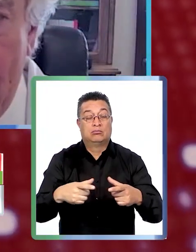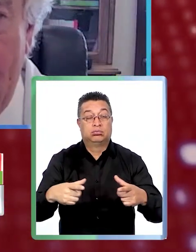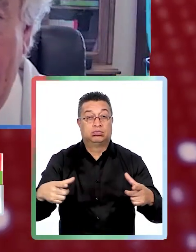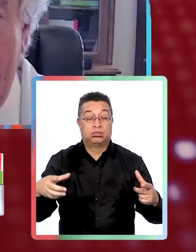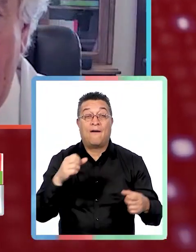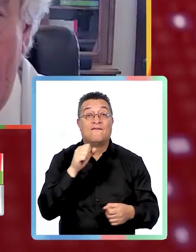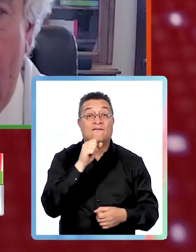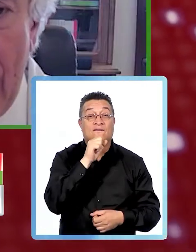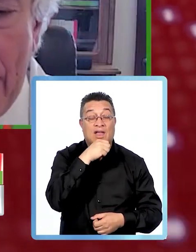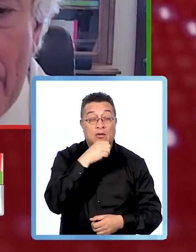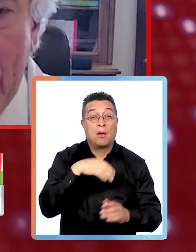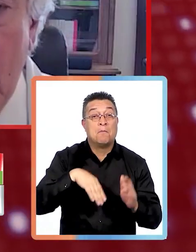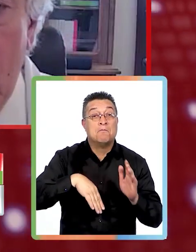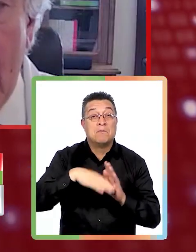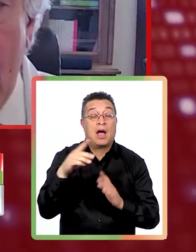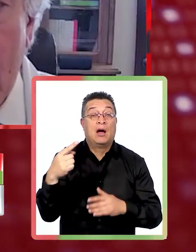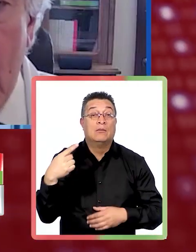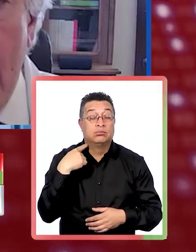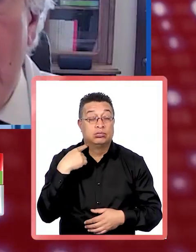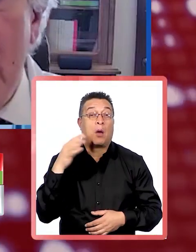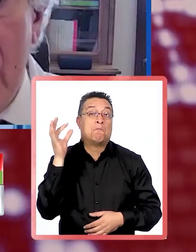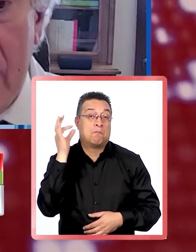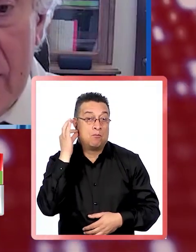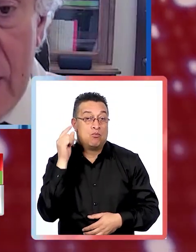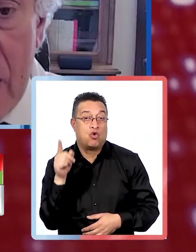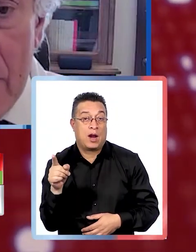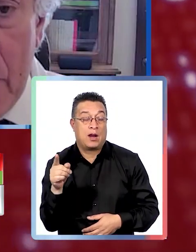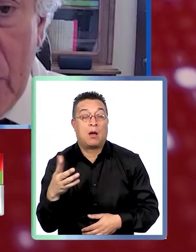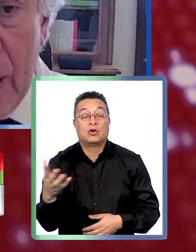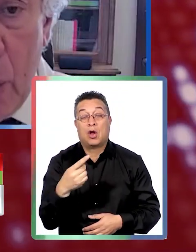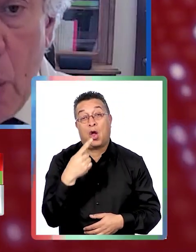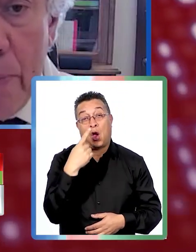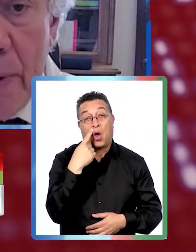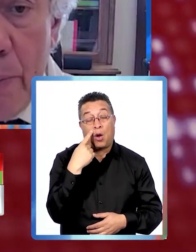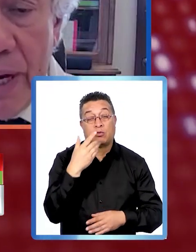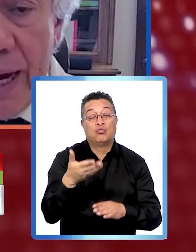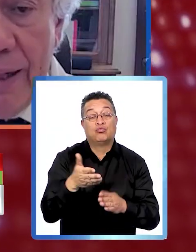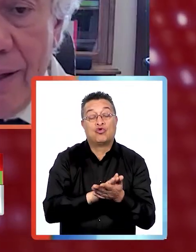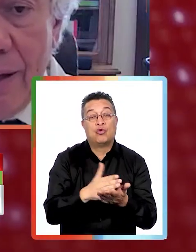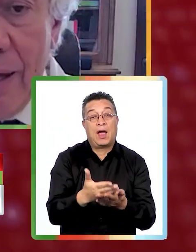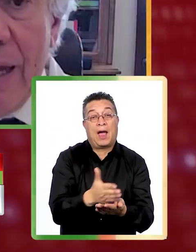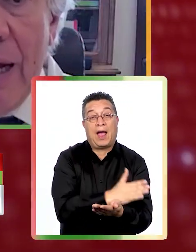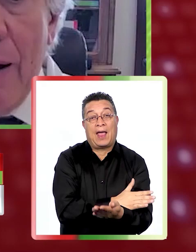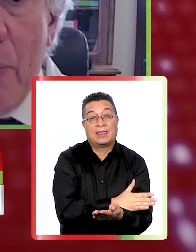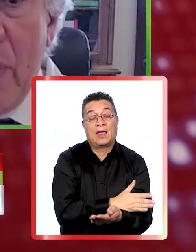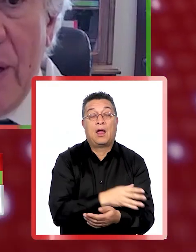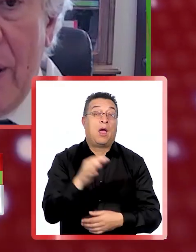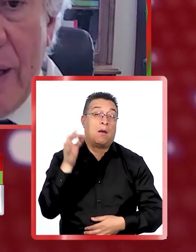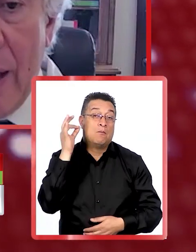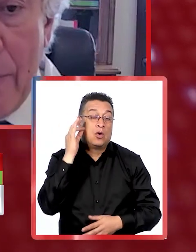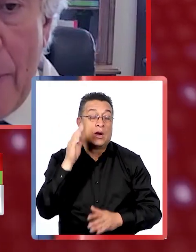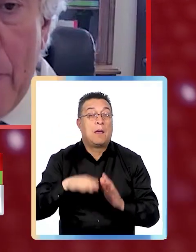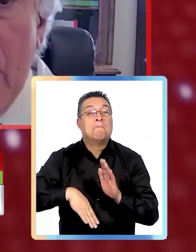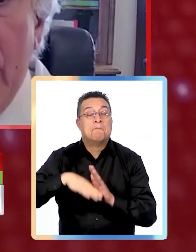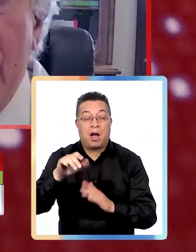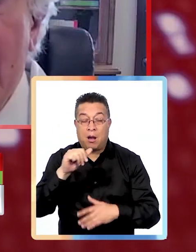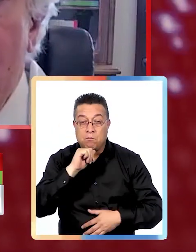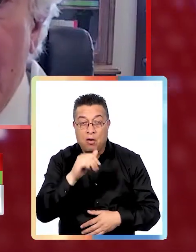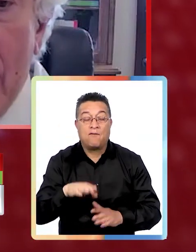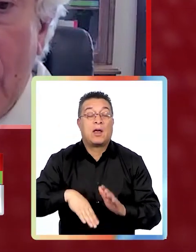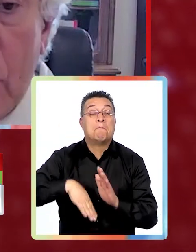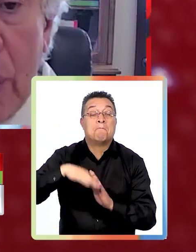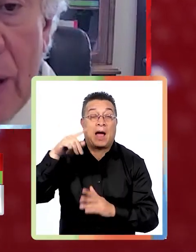poblaciones envejecen, las más perjudicadas son las mujeres, porque los hombres mueren antes y las mujeres quedan más